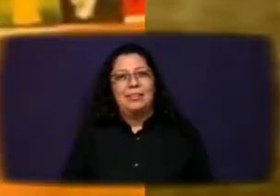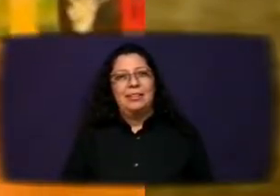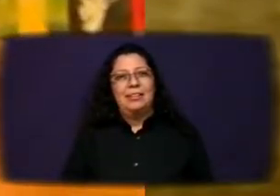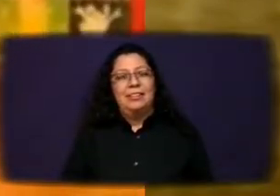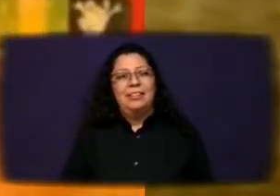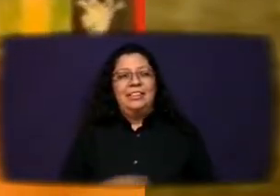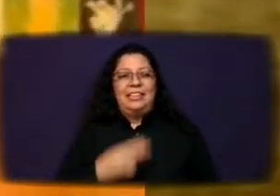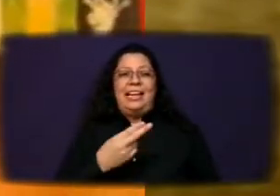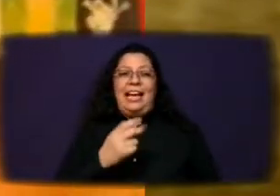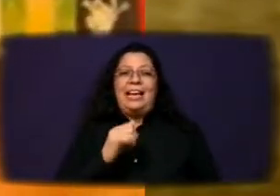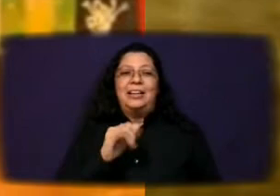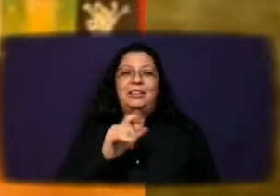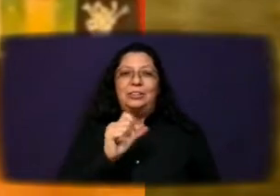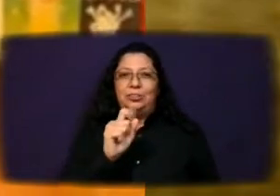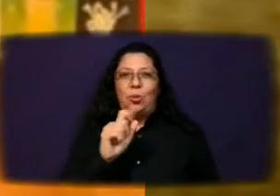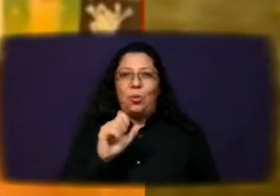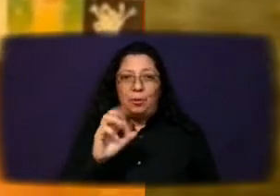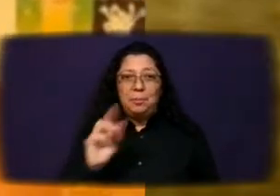Hailstorm